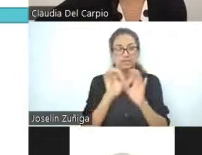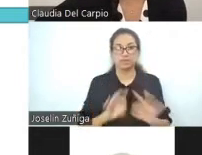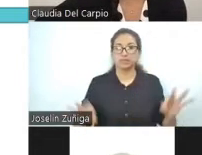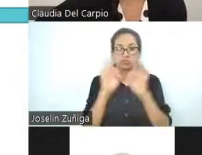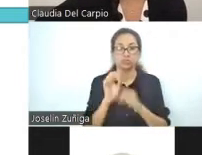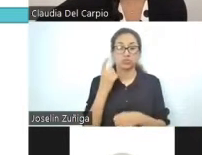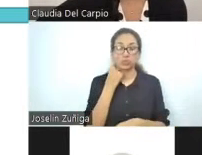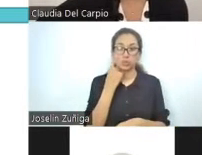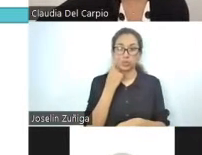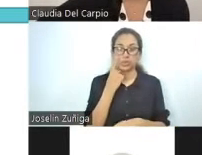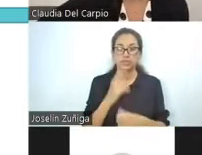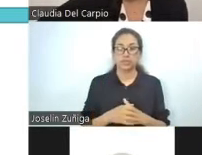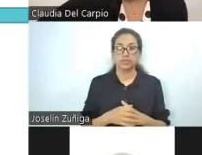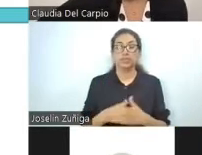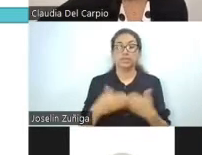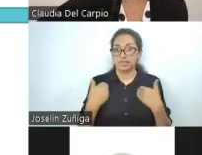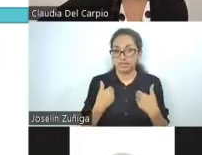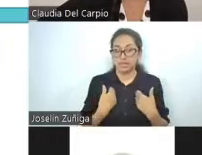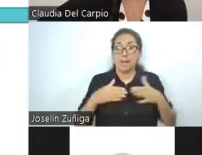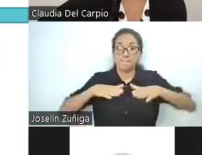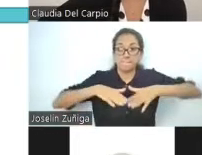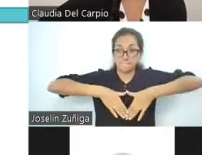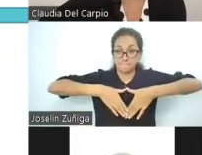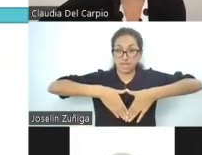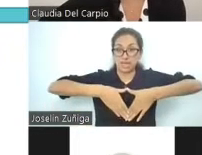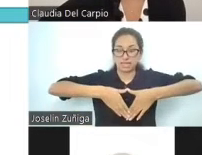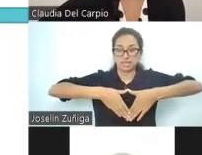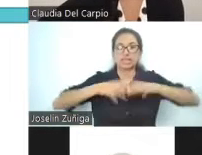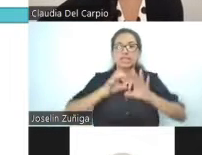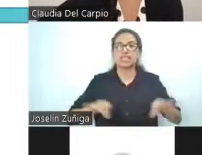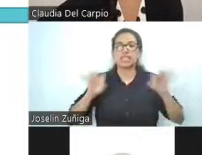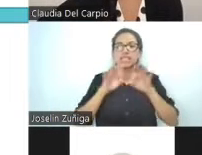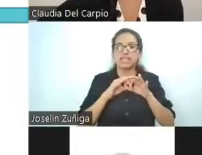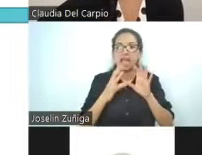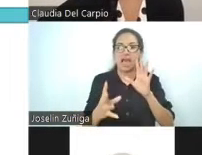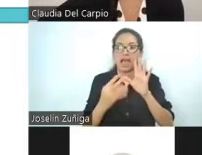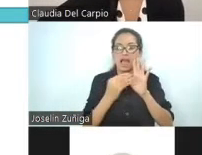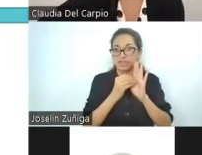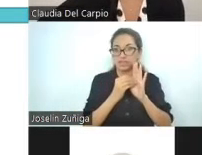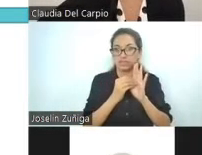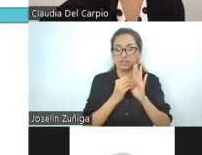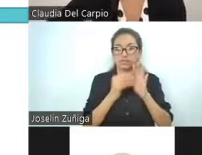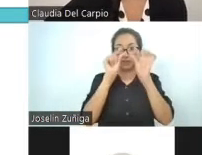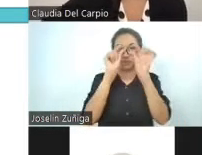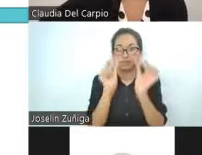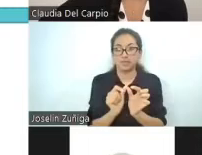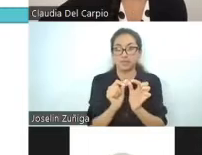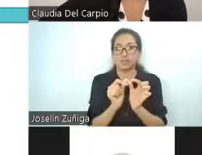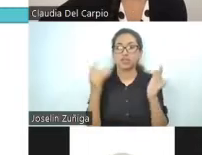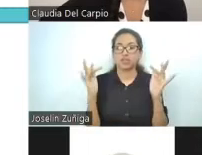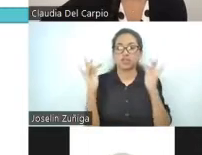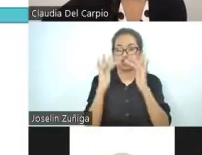que tenemos la vagina, que es el canal interno fibromuscular que conecta